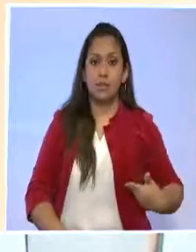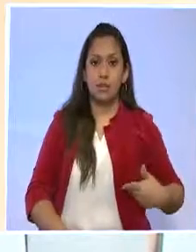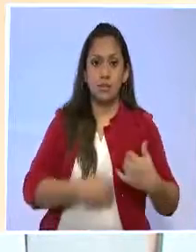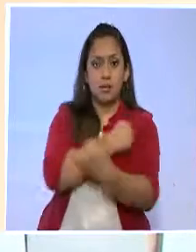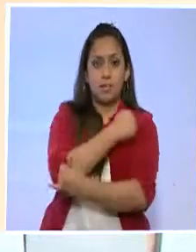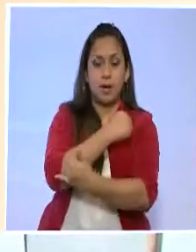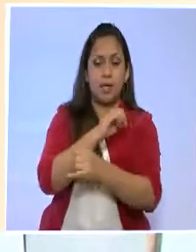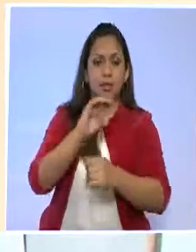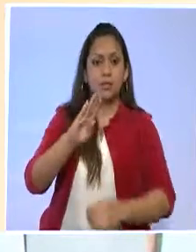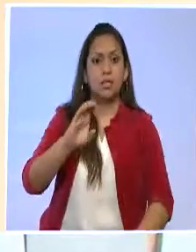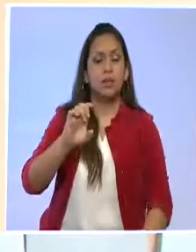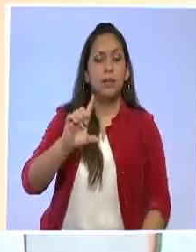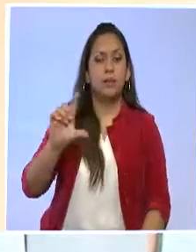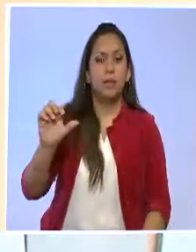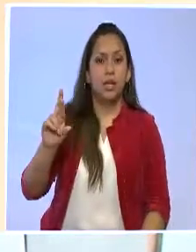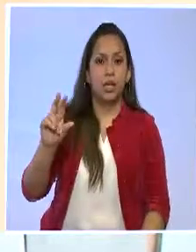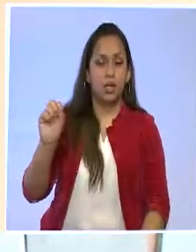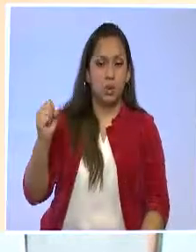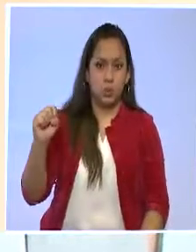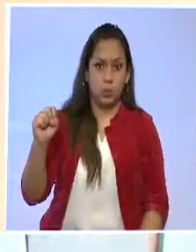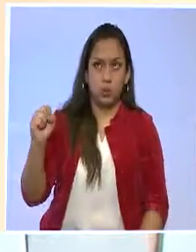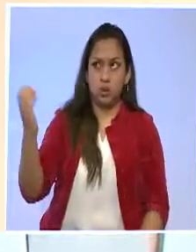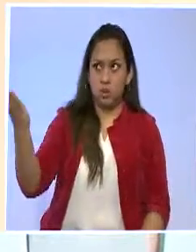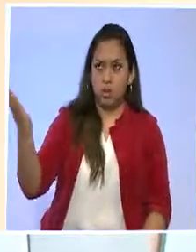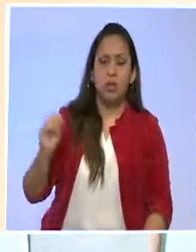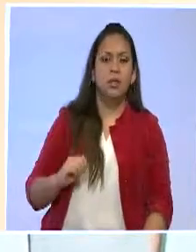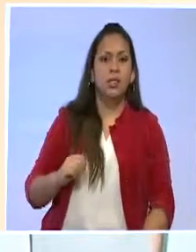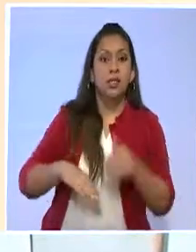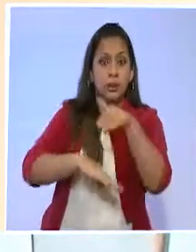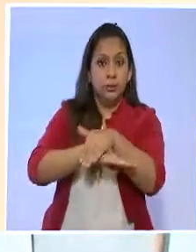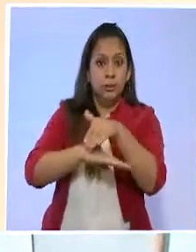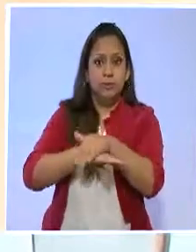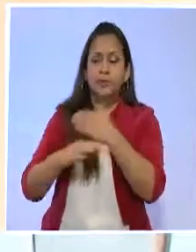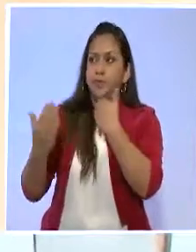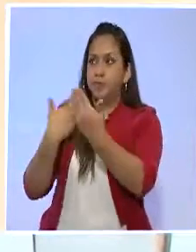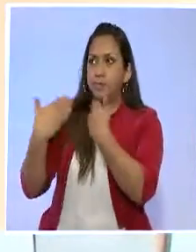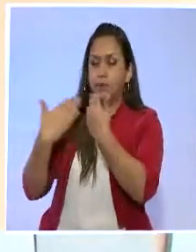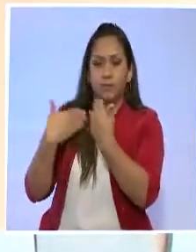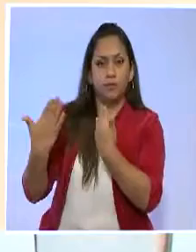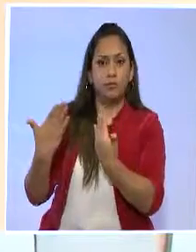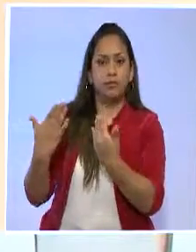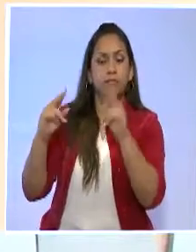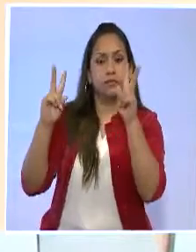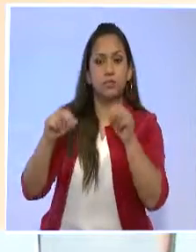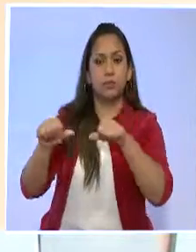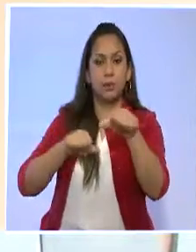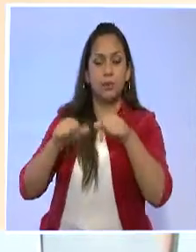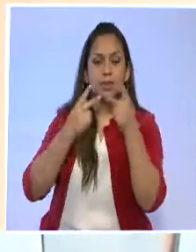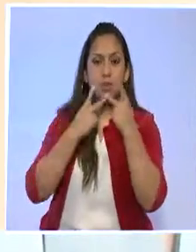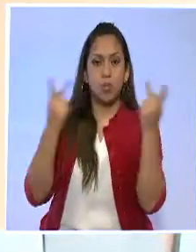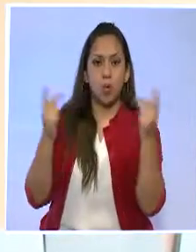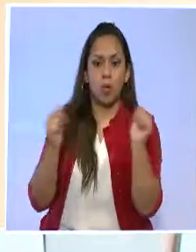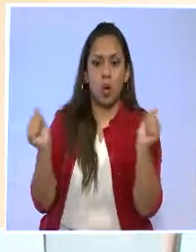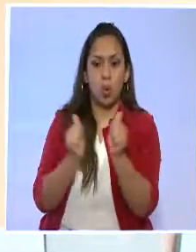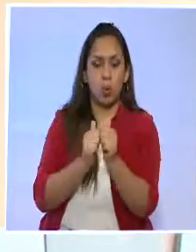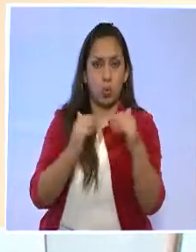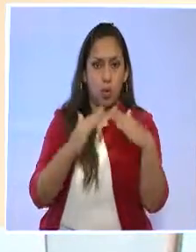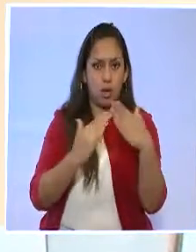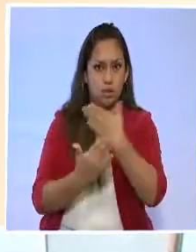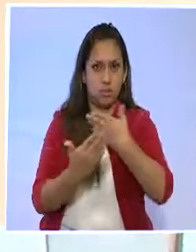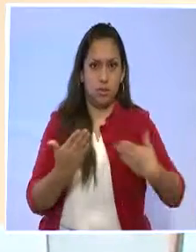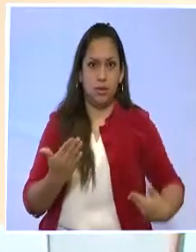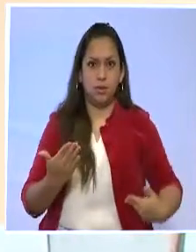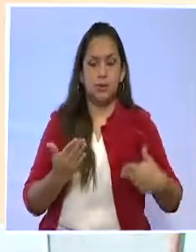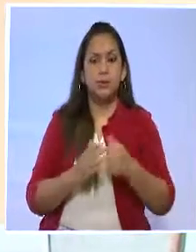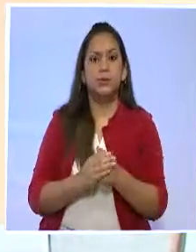tarde pues tuvimos también una charla y una recepción en la academia de la administración pública que es adjunto a la presidencia está acometiendo